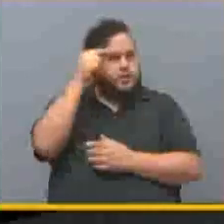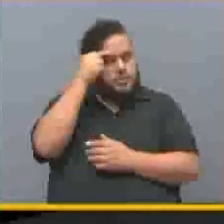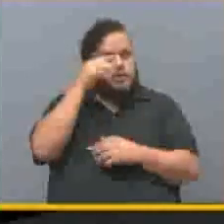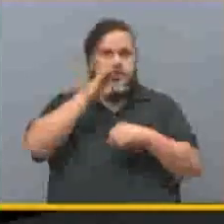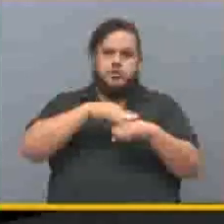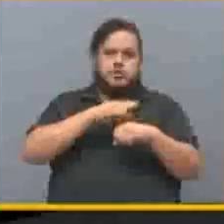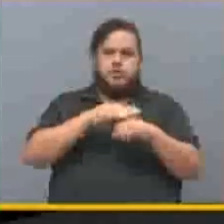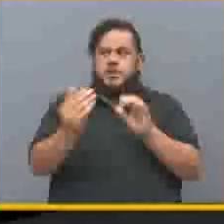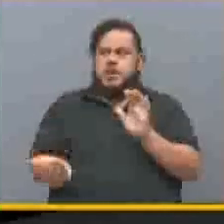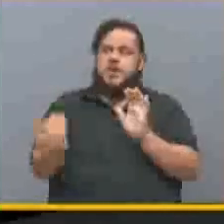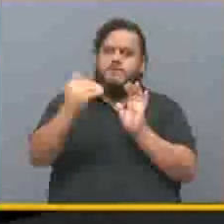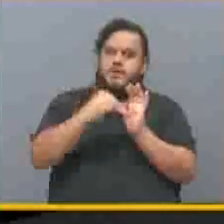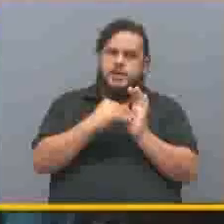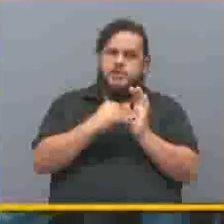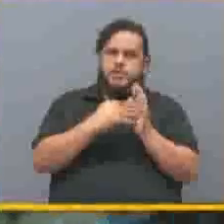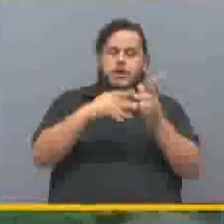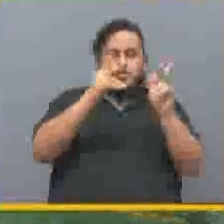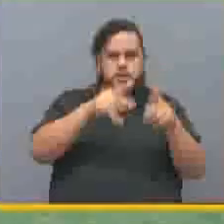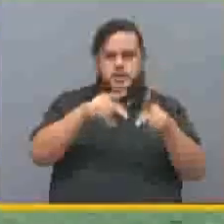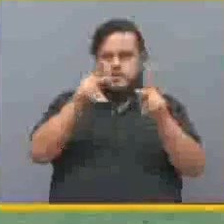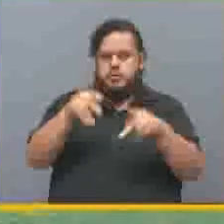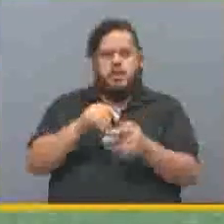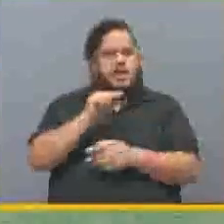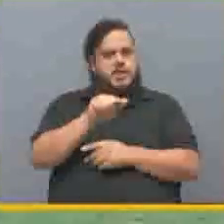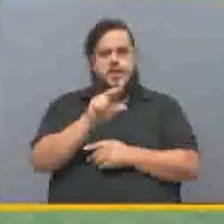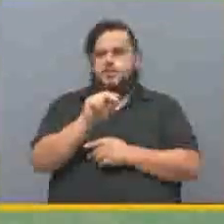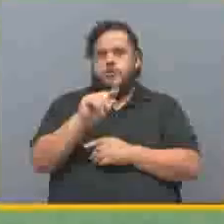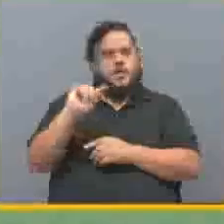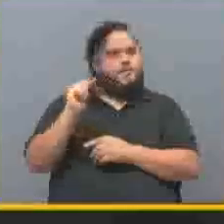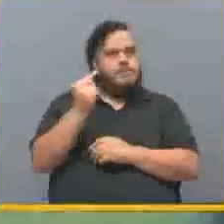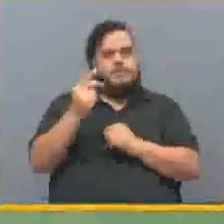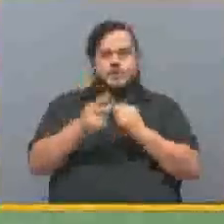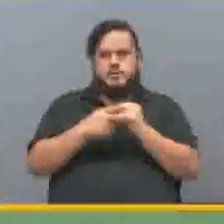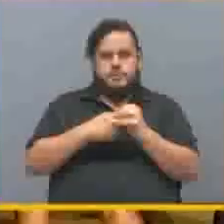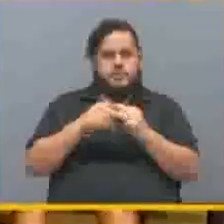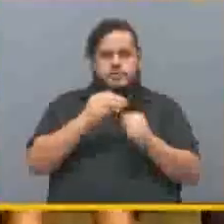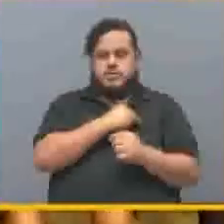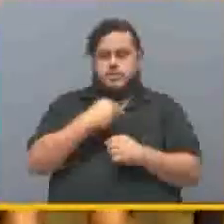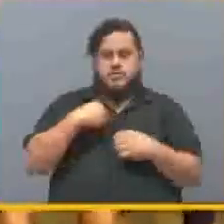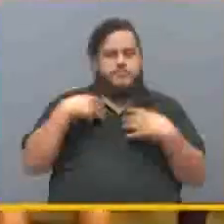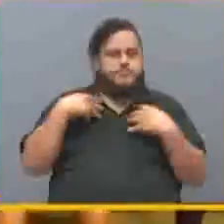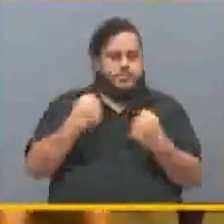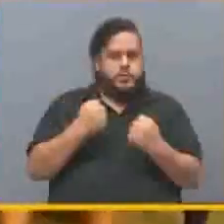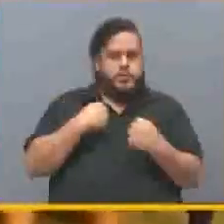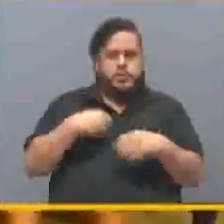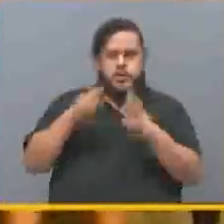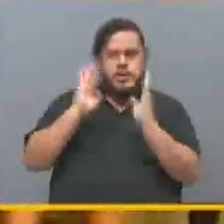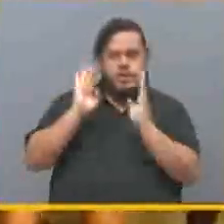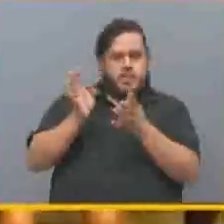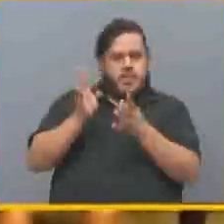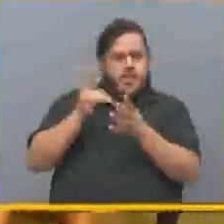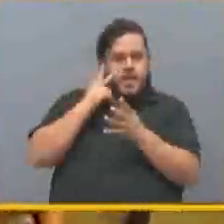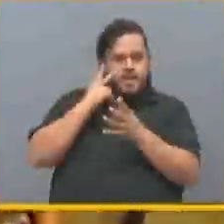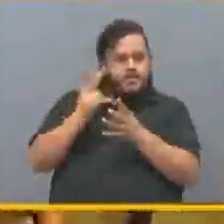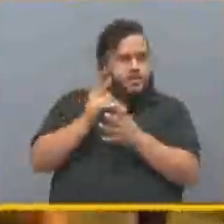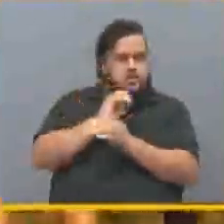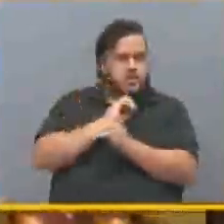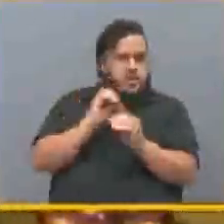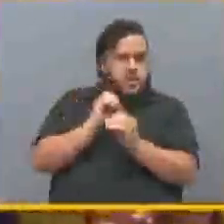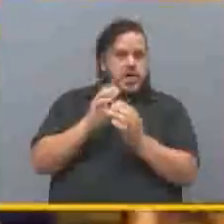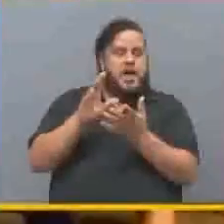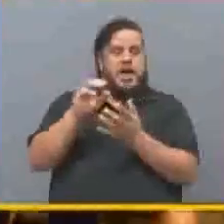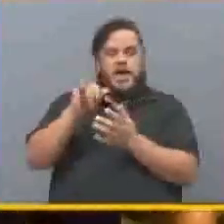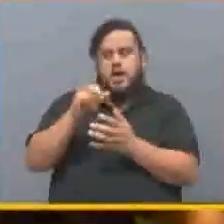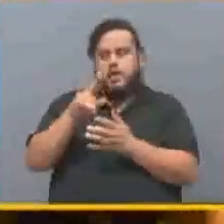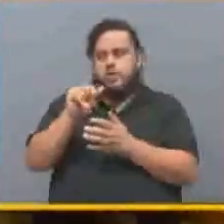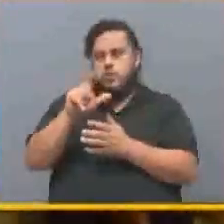el regreso de aficionados. Esta no es la primera vez que el Ministerio de Salud deja en visto a Julián Solano y a la UNAFUT, y es que el mes pasado ya se habían